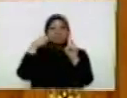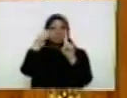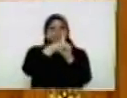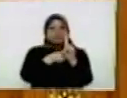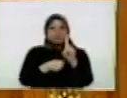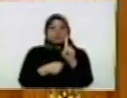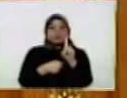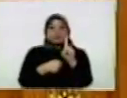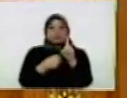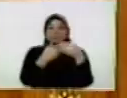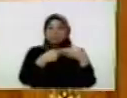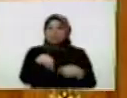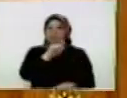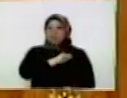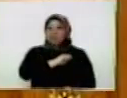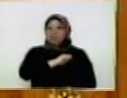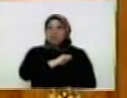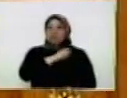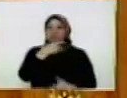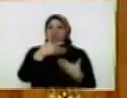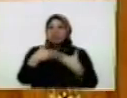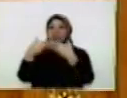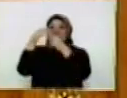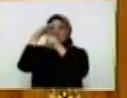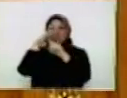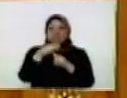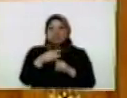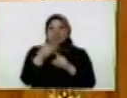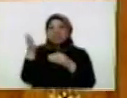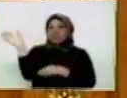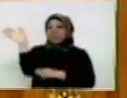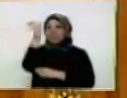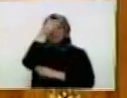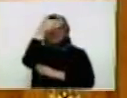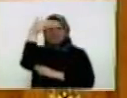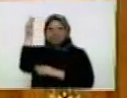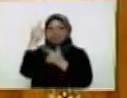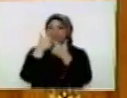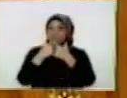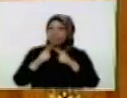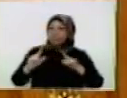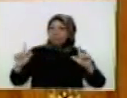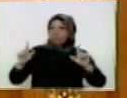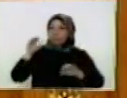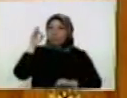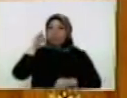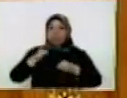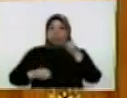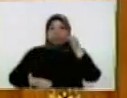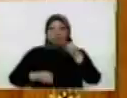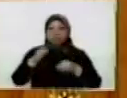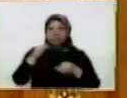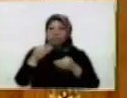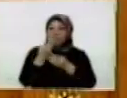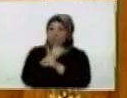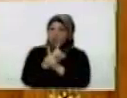el Imperio Español, pero además para levantar la bandera de la libertad, de la justicia y de la